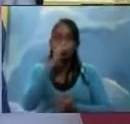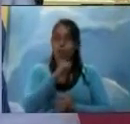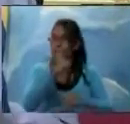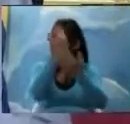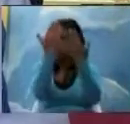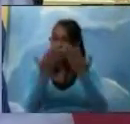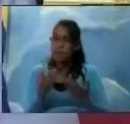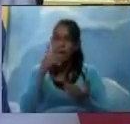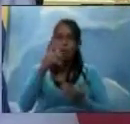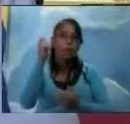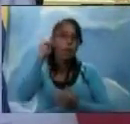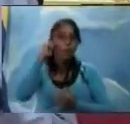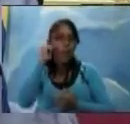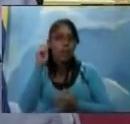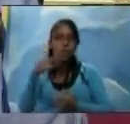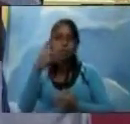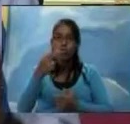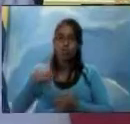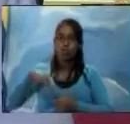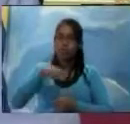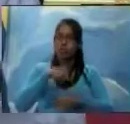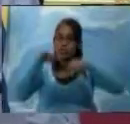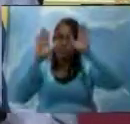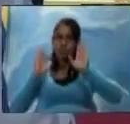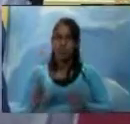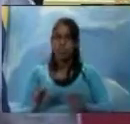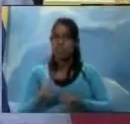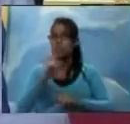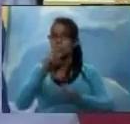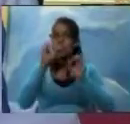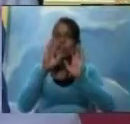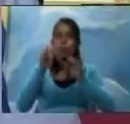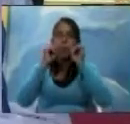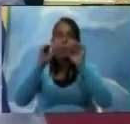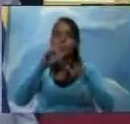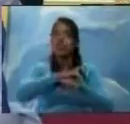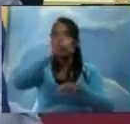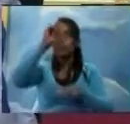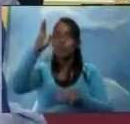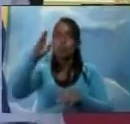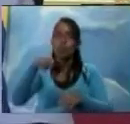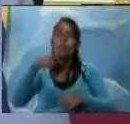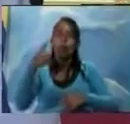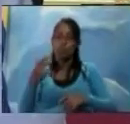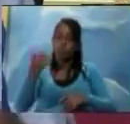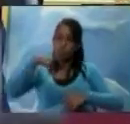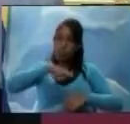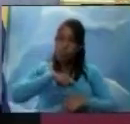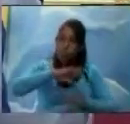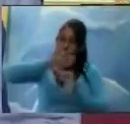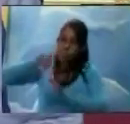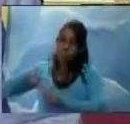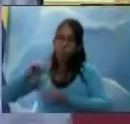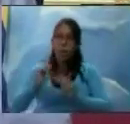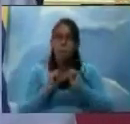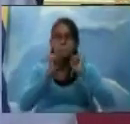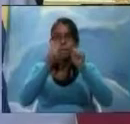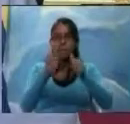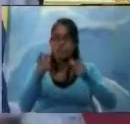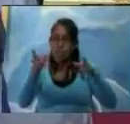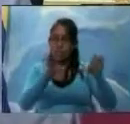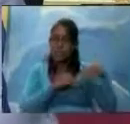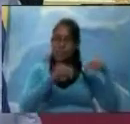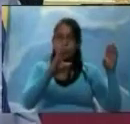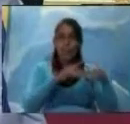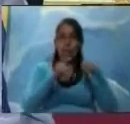recompensa para una mujer cuando nosotros nos paralizamos y detenemos la bendición de Dios. Ahora, cuando nosotros empezamos a aceptar la bendición de